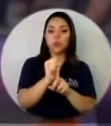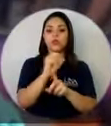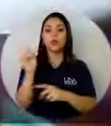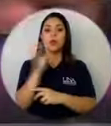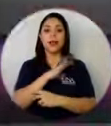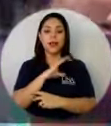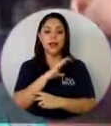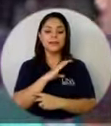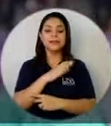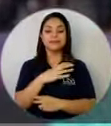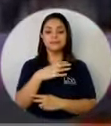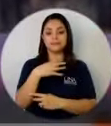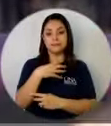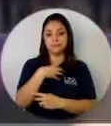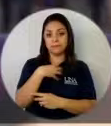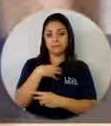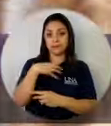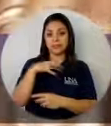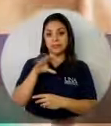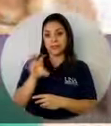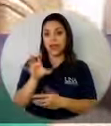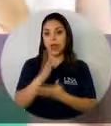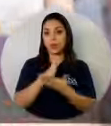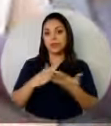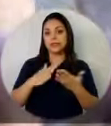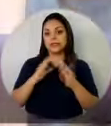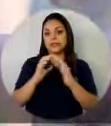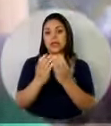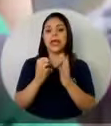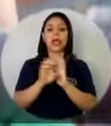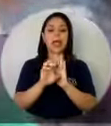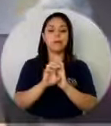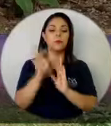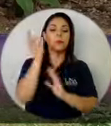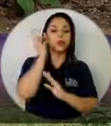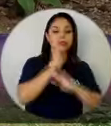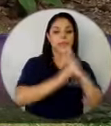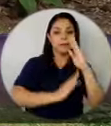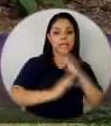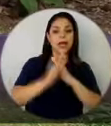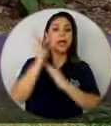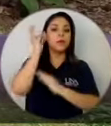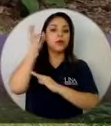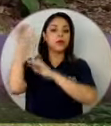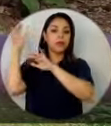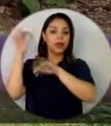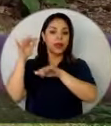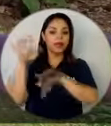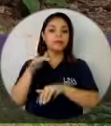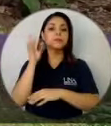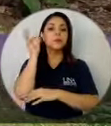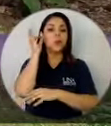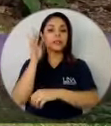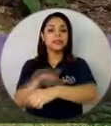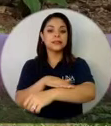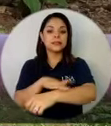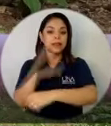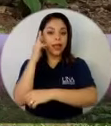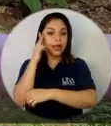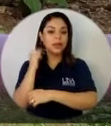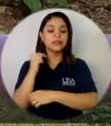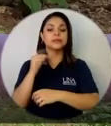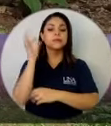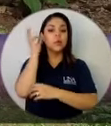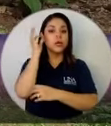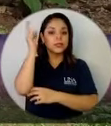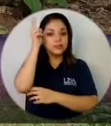o calidades o que pertenecen a algunas categorías, por ejemplo, mujeres migrantes, mujeres con discapacidad, mujeres negras, mujeres